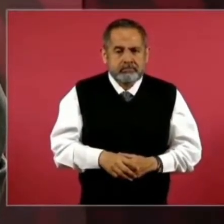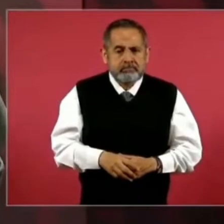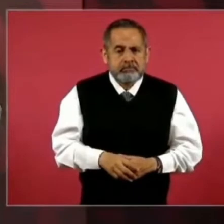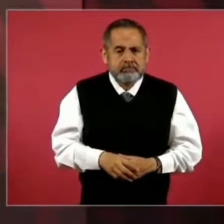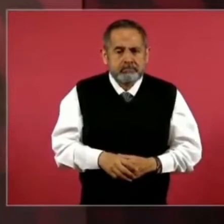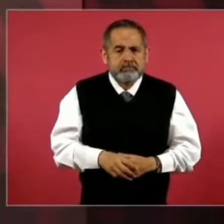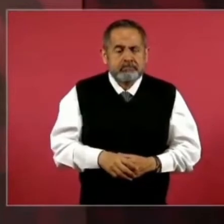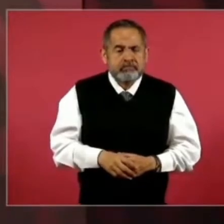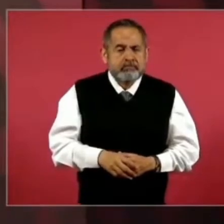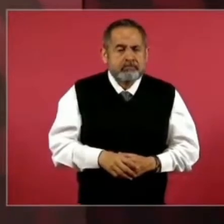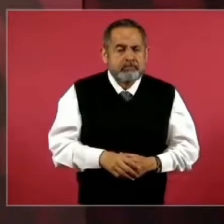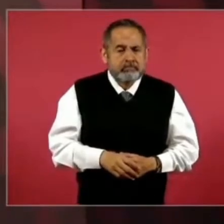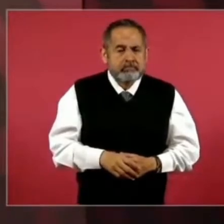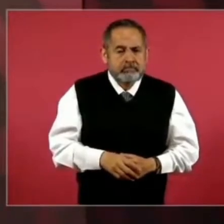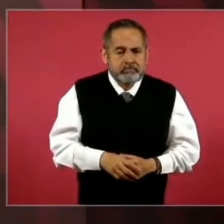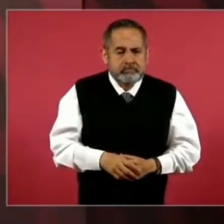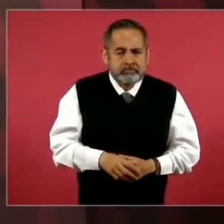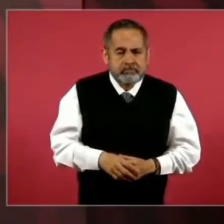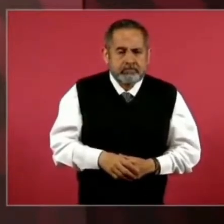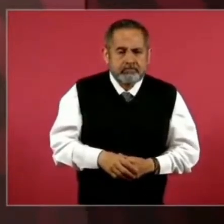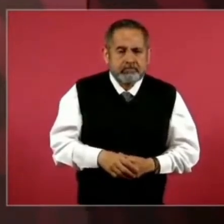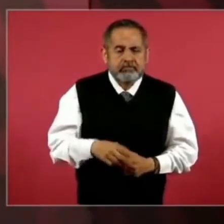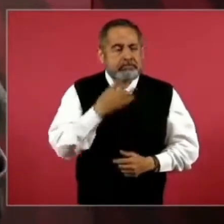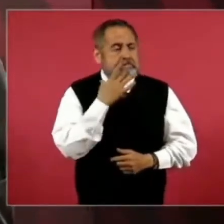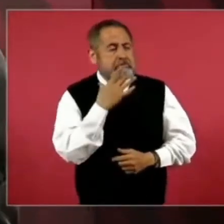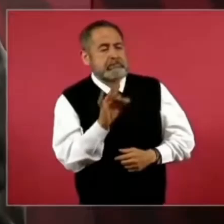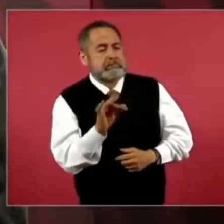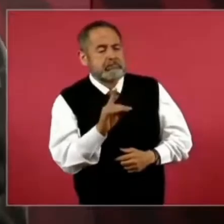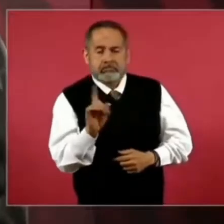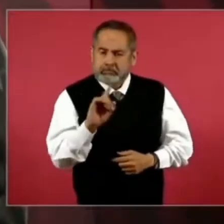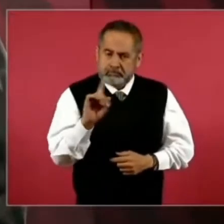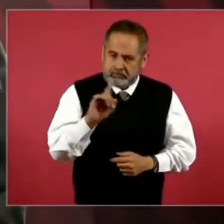Entonces, no es cualquier cosa, ¿no?